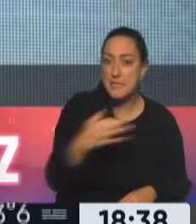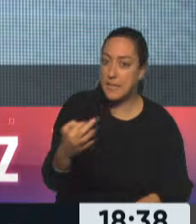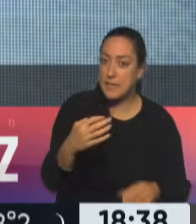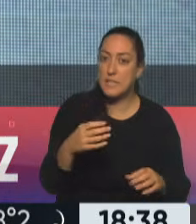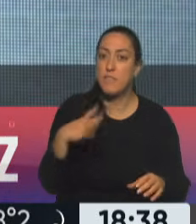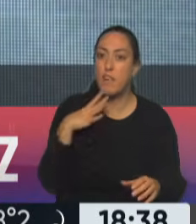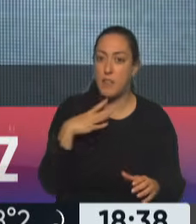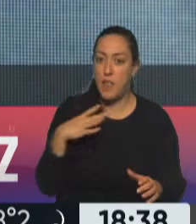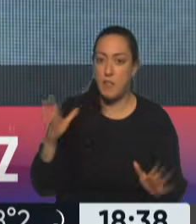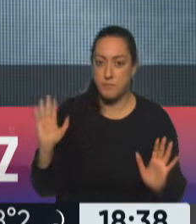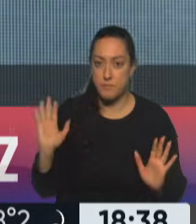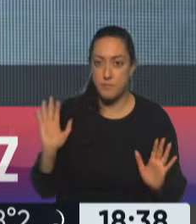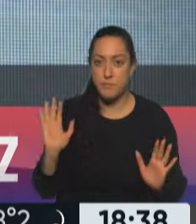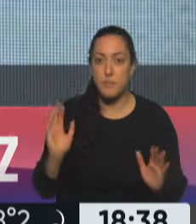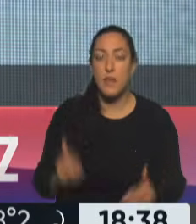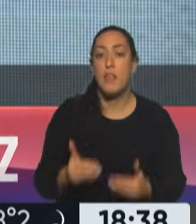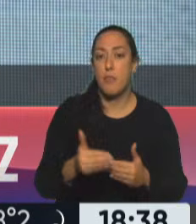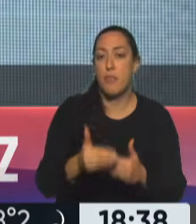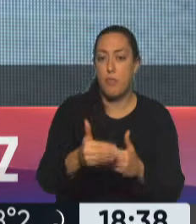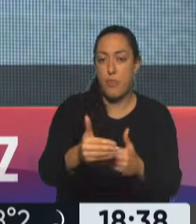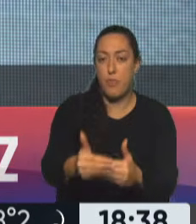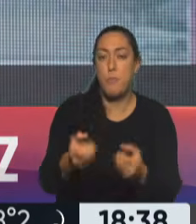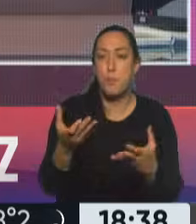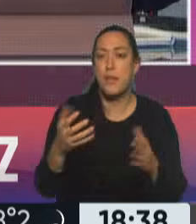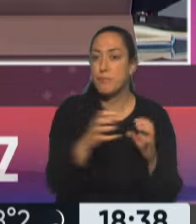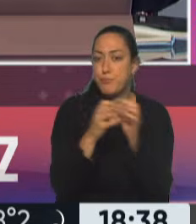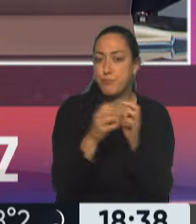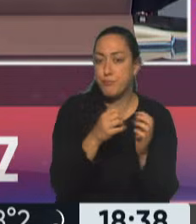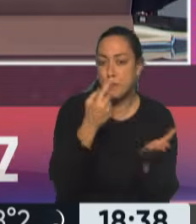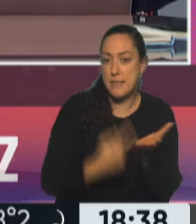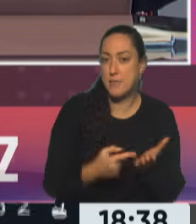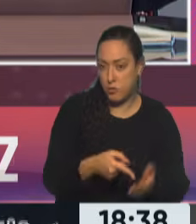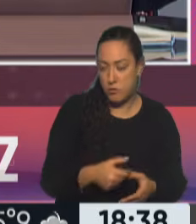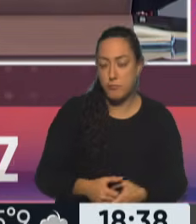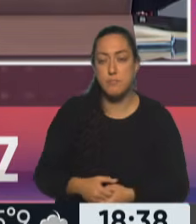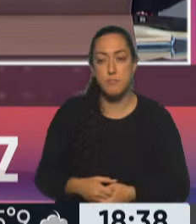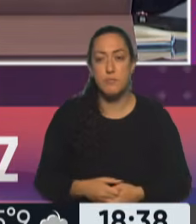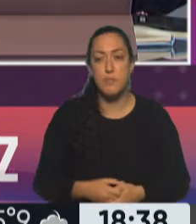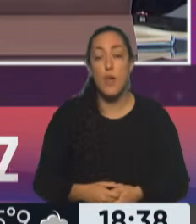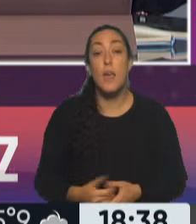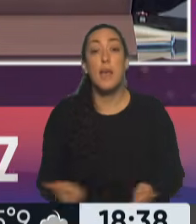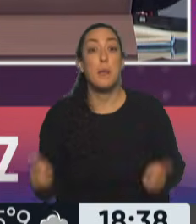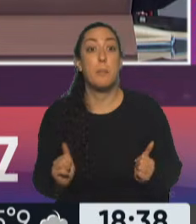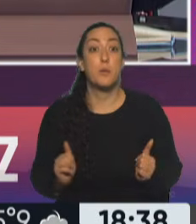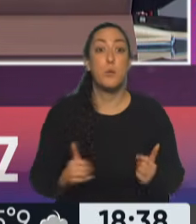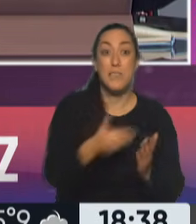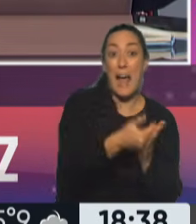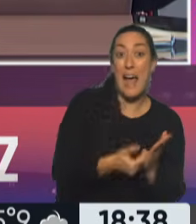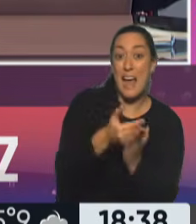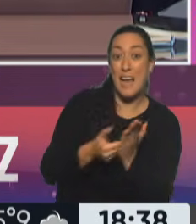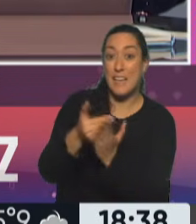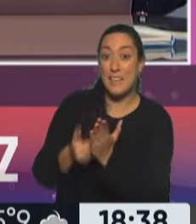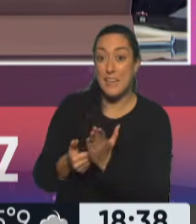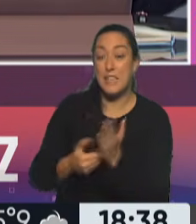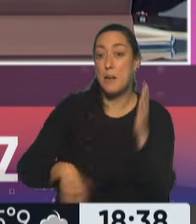observadas, que es por lo que sostienen que se va a demorar justamente todas estas semanas. Bueno, una de las especulaciones tiene que ver con que estas actas son mayoritariamente de